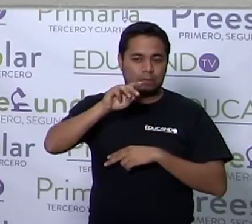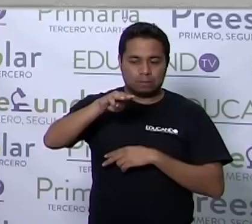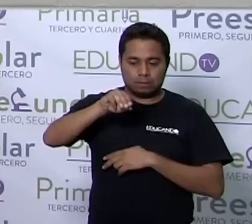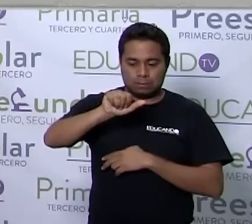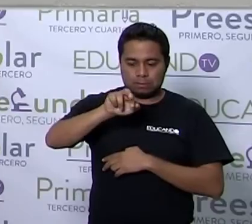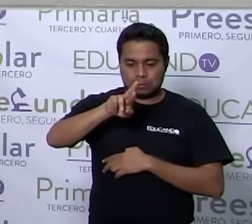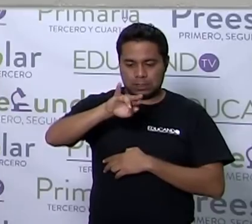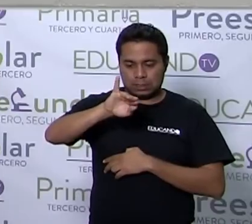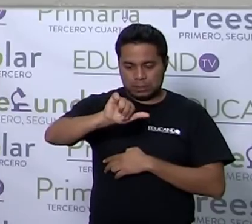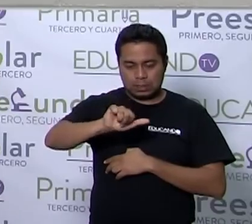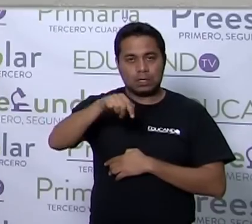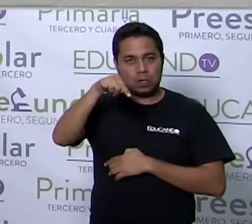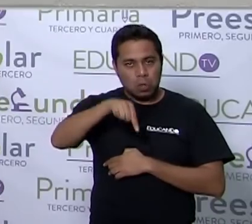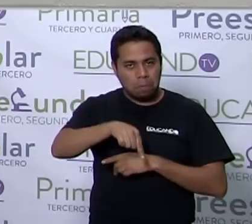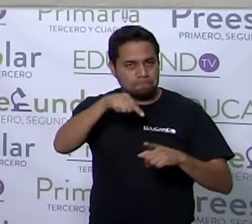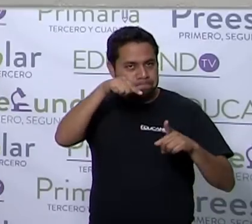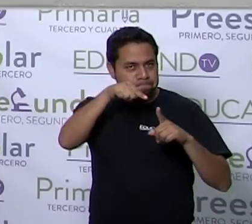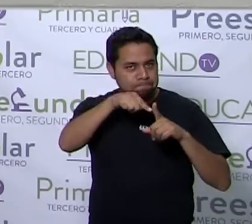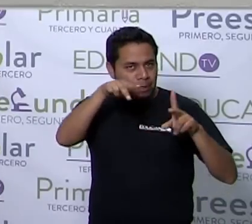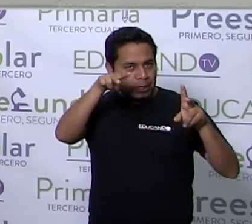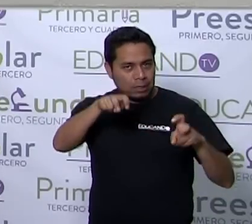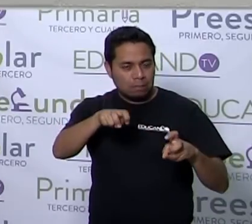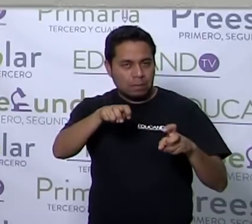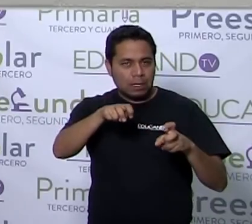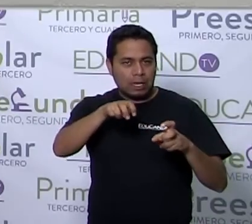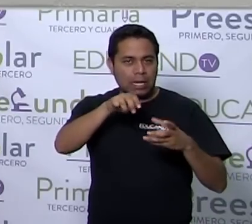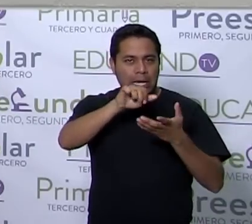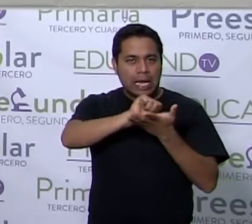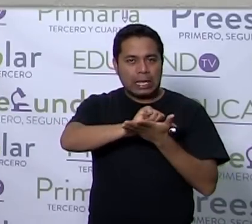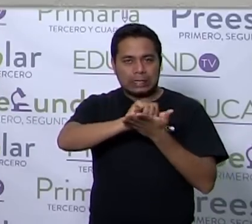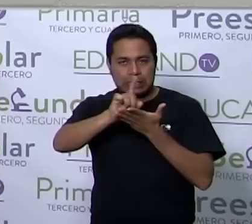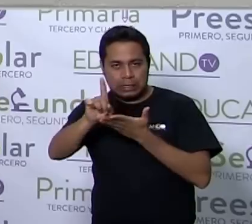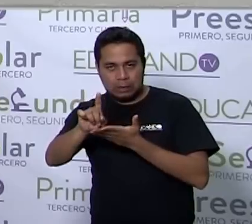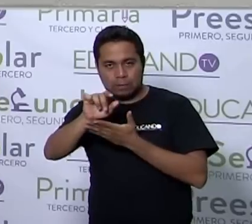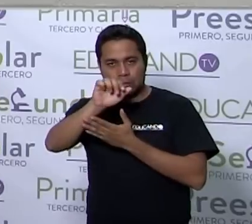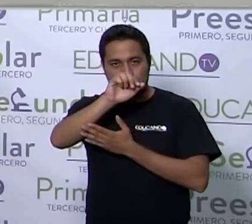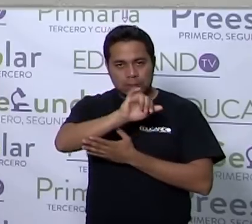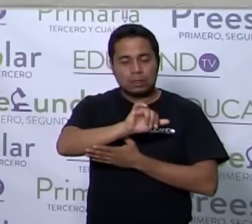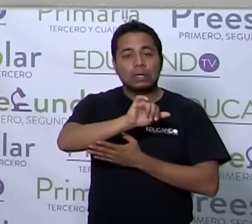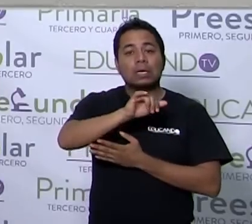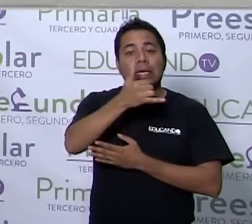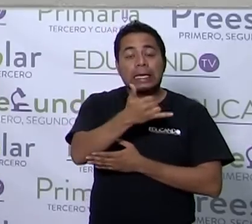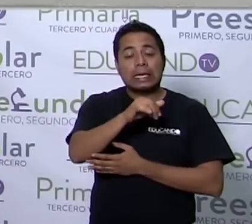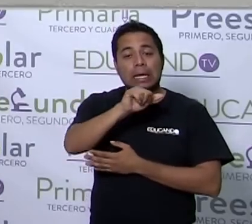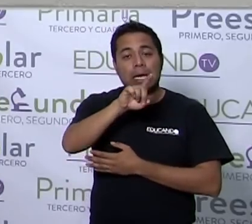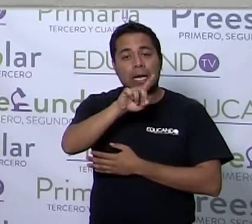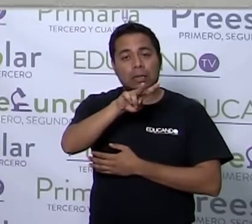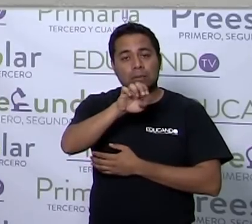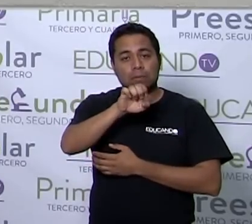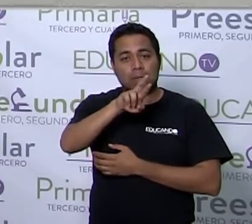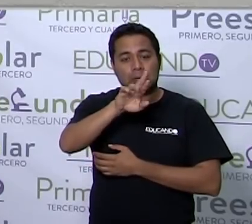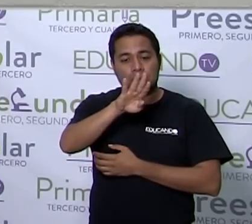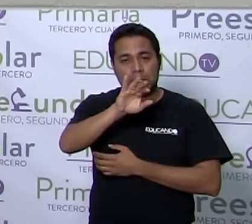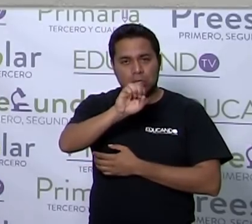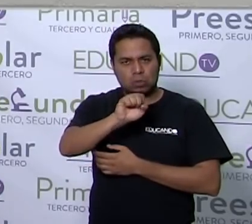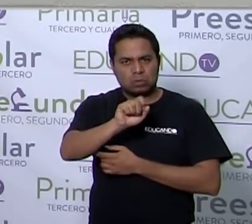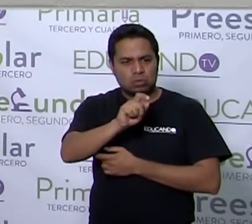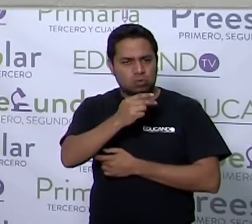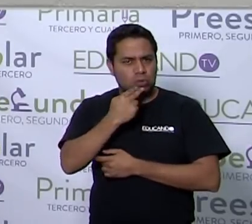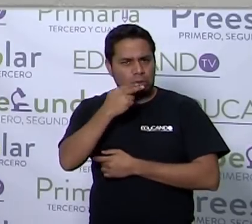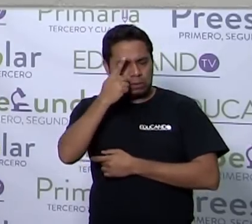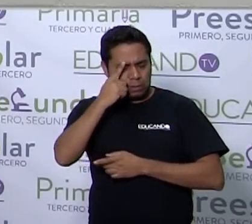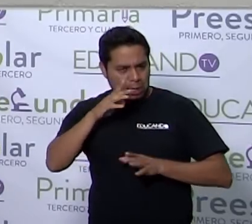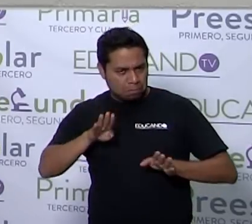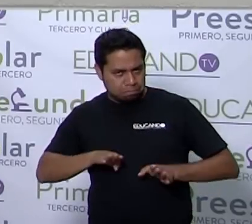vamos a trabajar sobre los adjetivos y los adverbios que utilizamos cuando describimos.